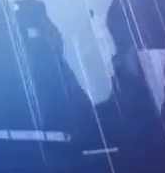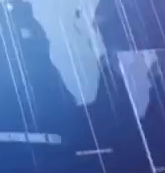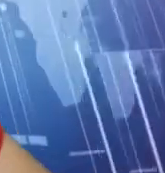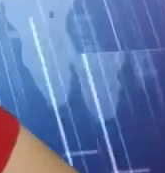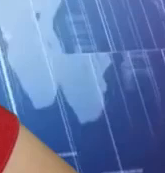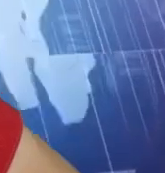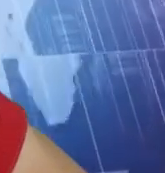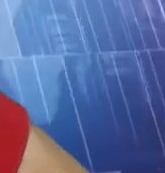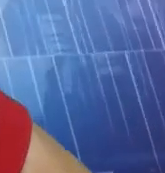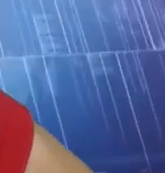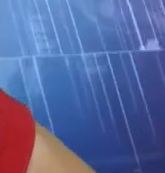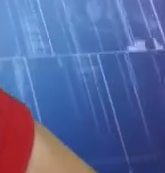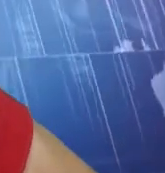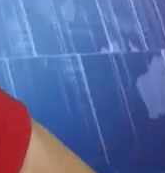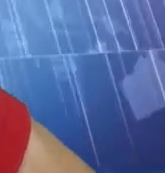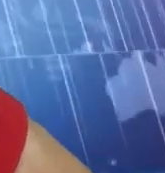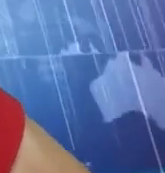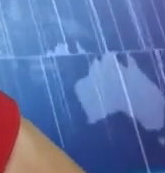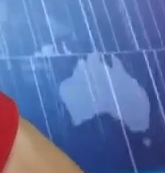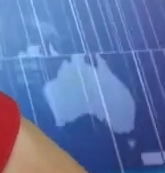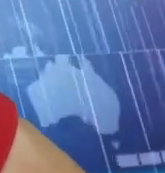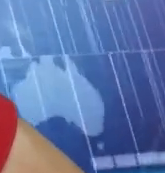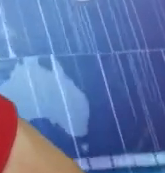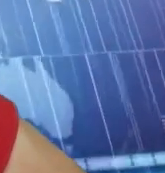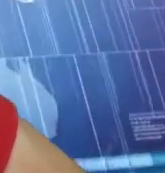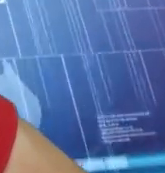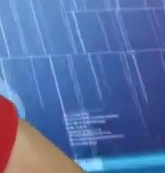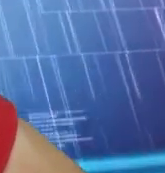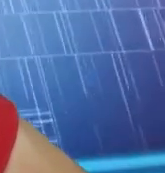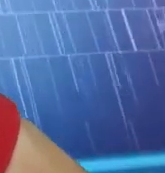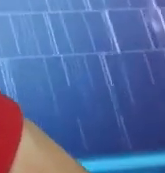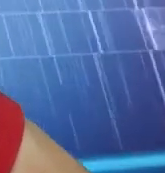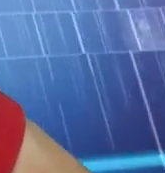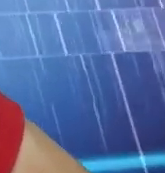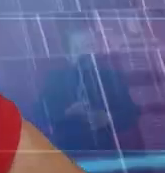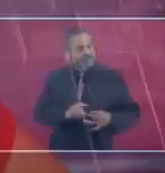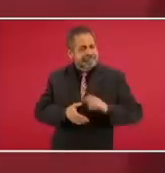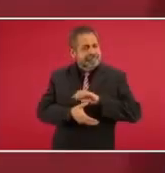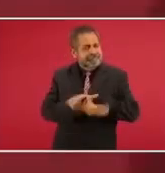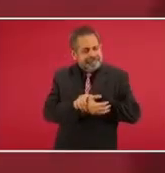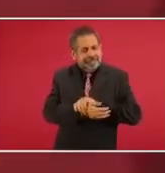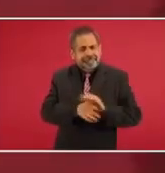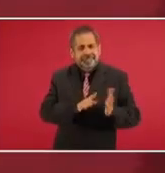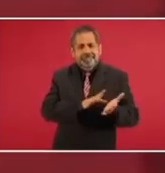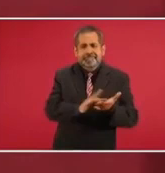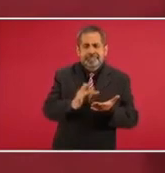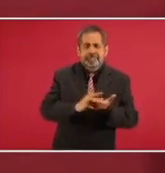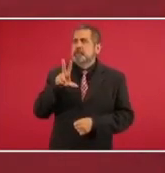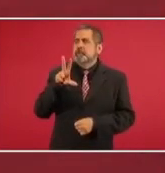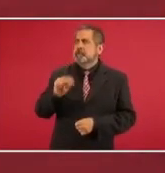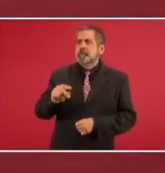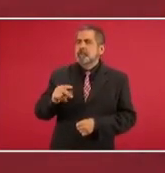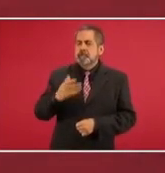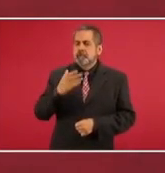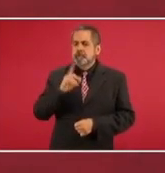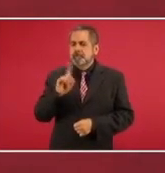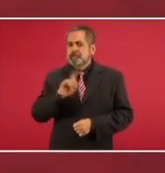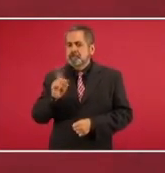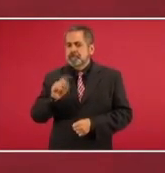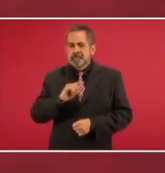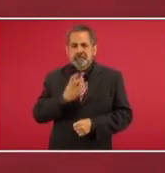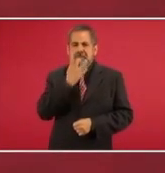aeropuertos es porque los adversarios los panistas nos están enviando vamos a escuchar no es el tiempo para las